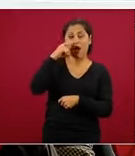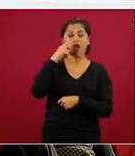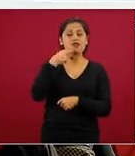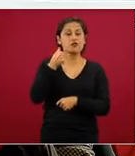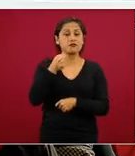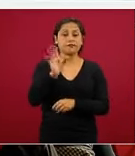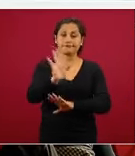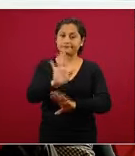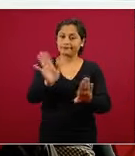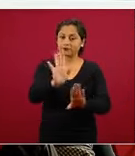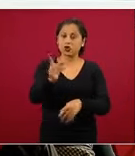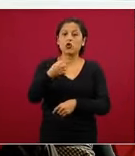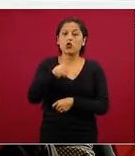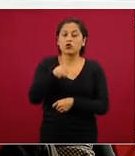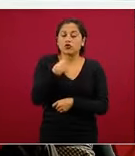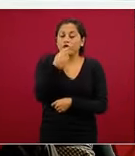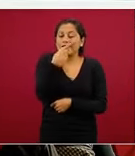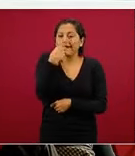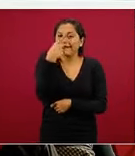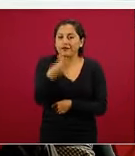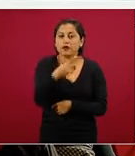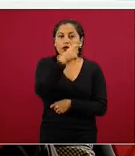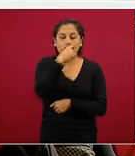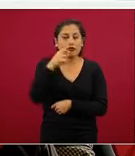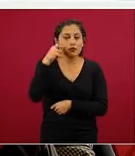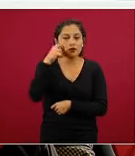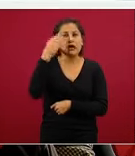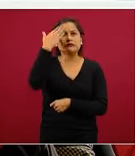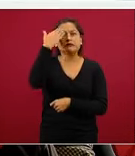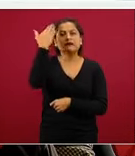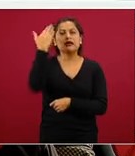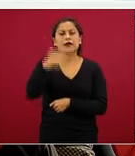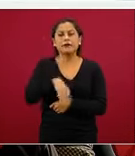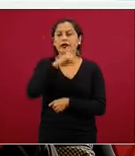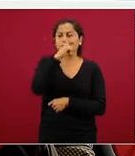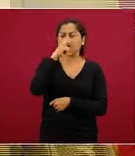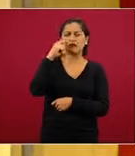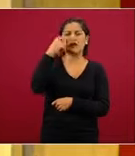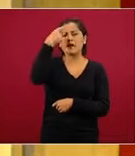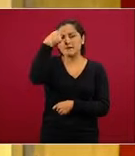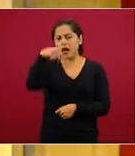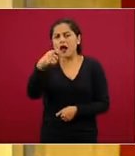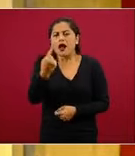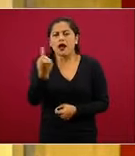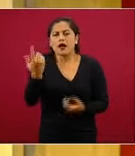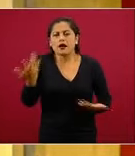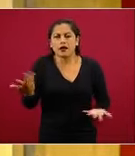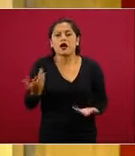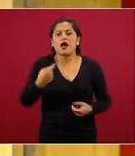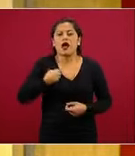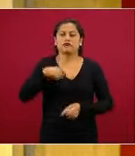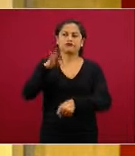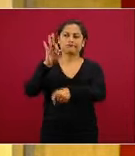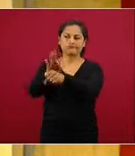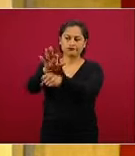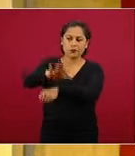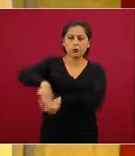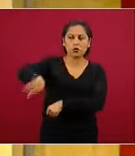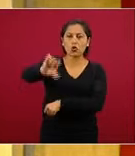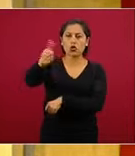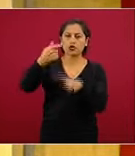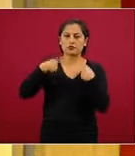conciencia clara de para qué lo usamos. Lo usamos para proteger a las demás personas, no lo usamos para protegernos a nosotros